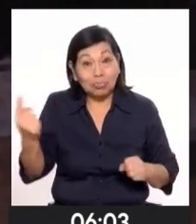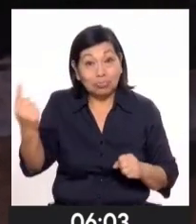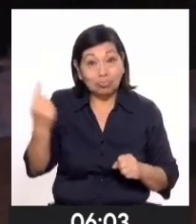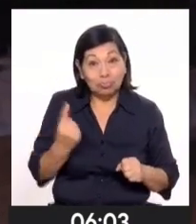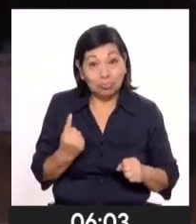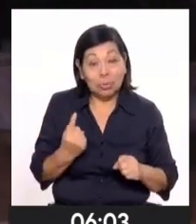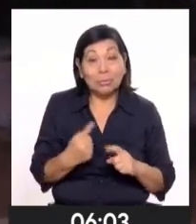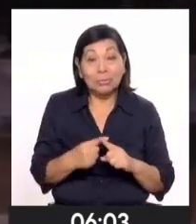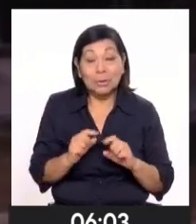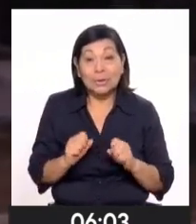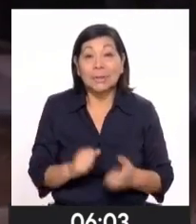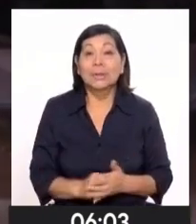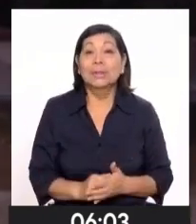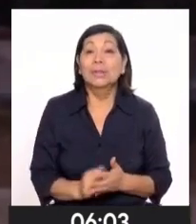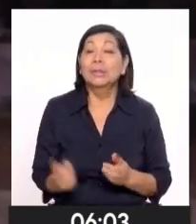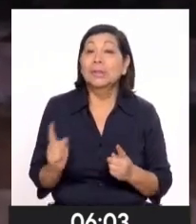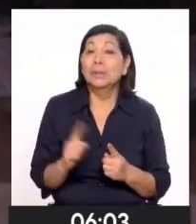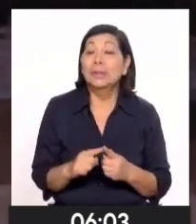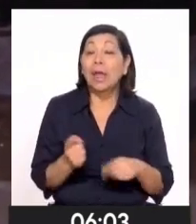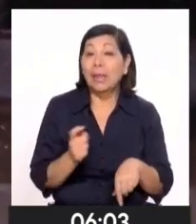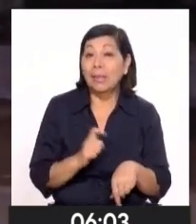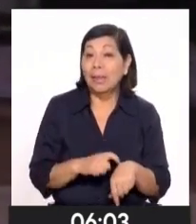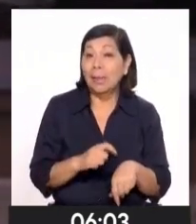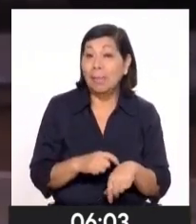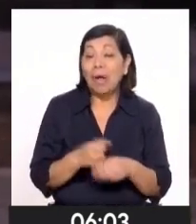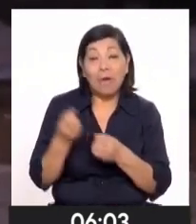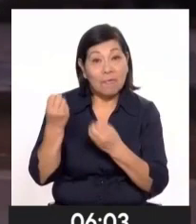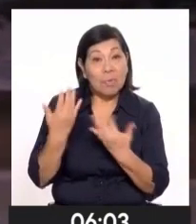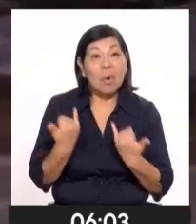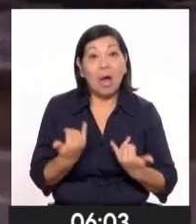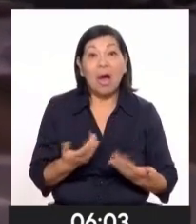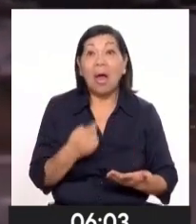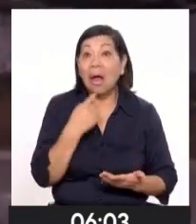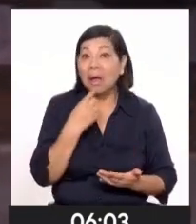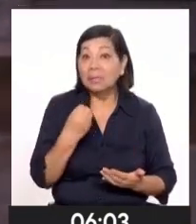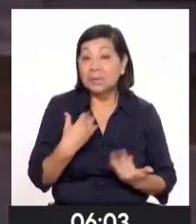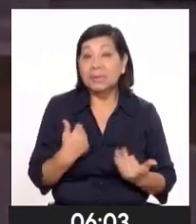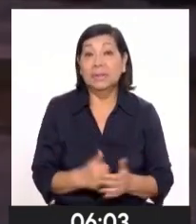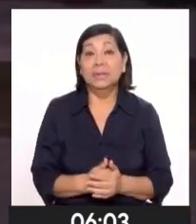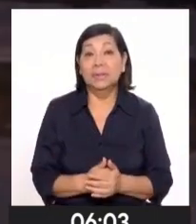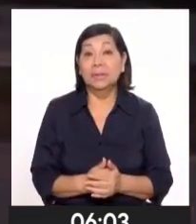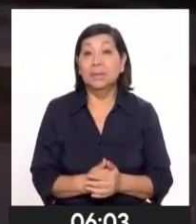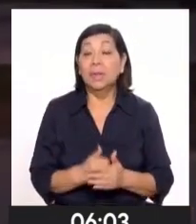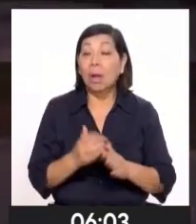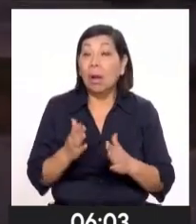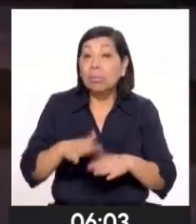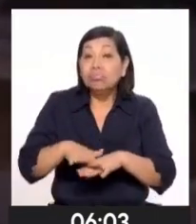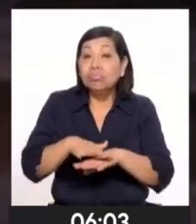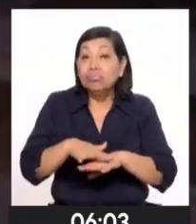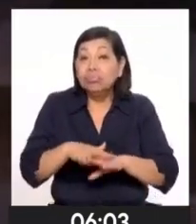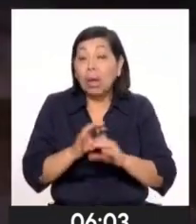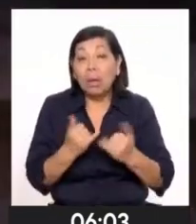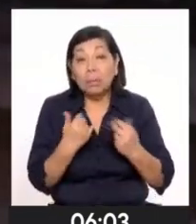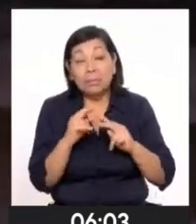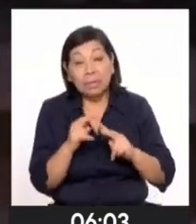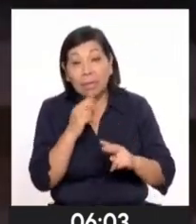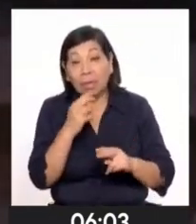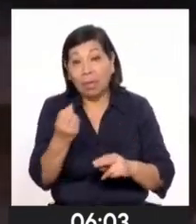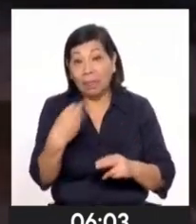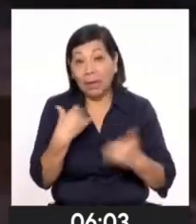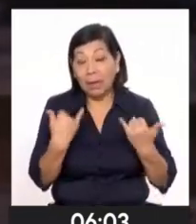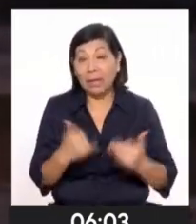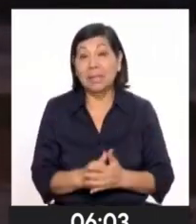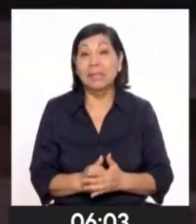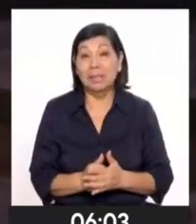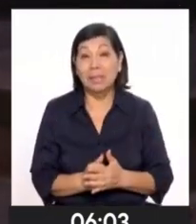mayor alcance hasta el momento. Es la información que tenemos, es una información en desarrollo y como bien lo mencionábamos, este